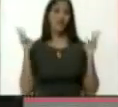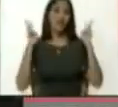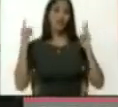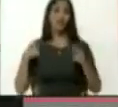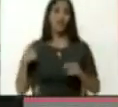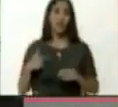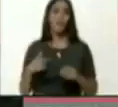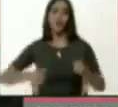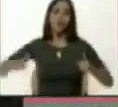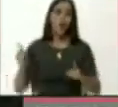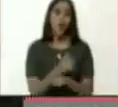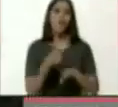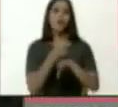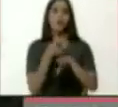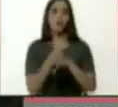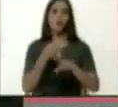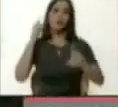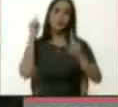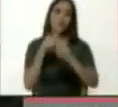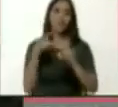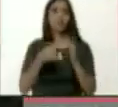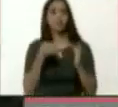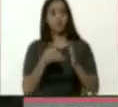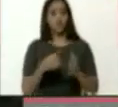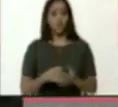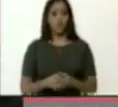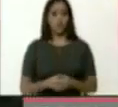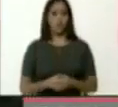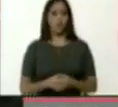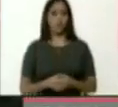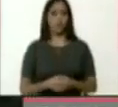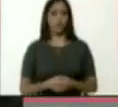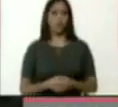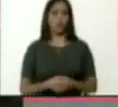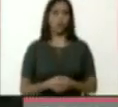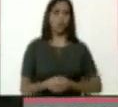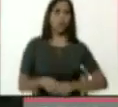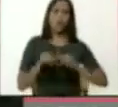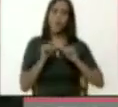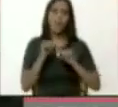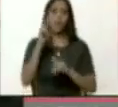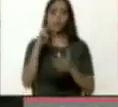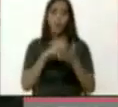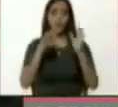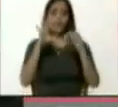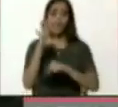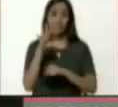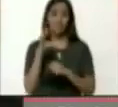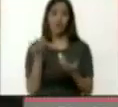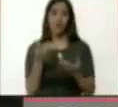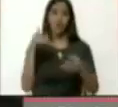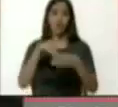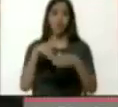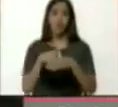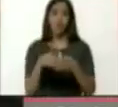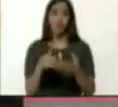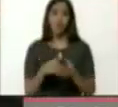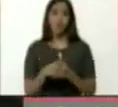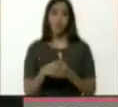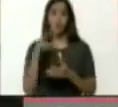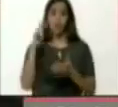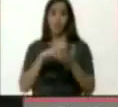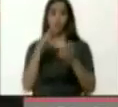dar un golpe de Estado desde lo institucional. Bueno, es la misma condición de 2015 a unas elecciones ahorita en el